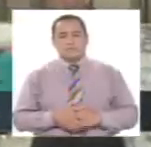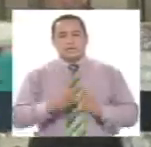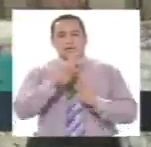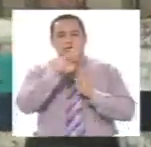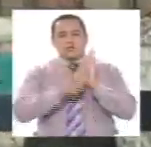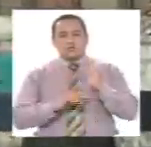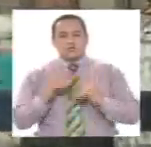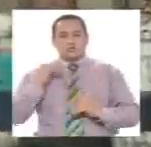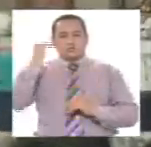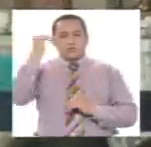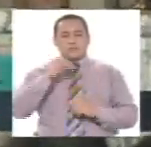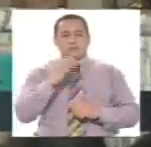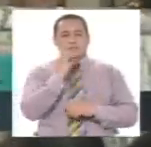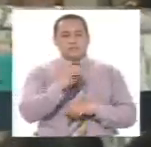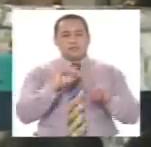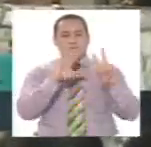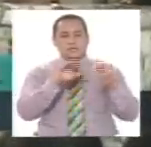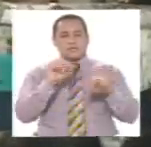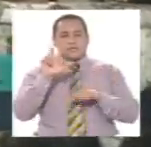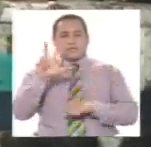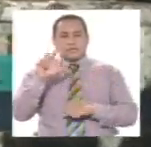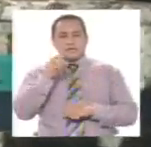Resolución Suprema número